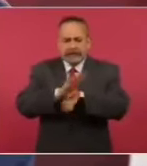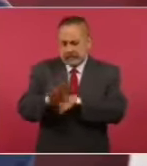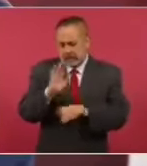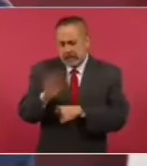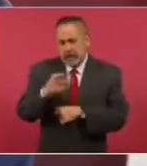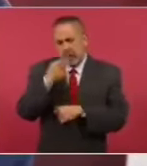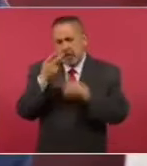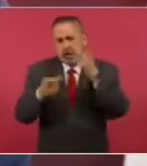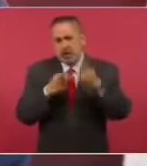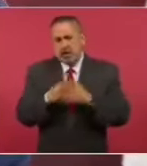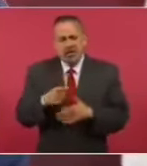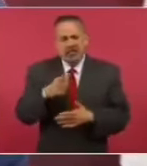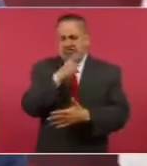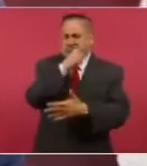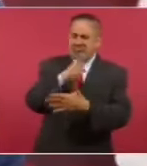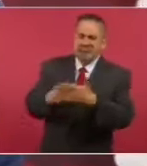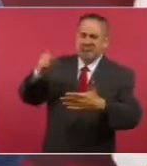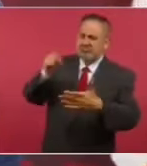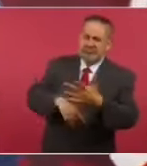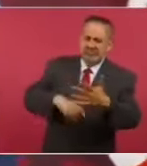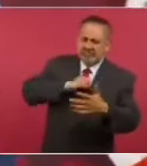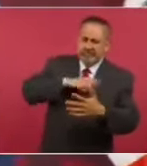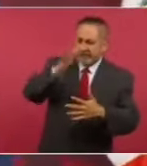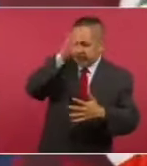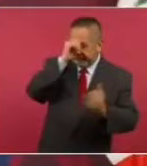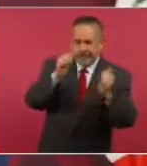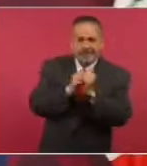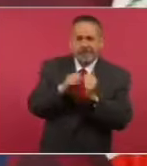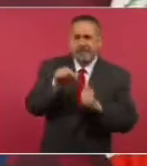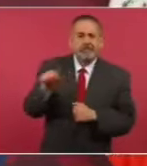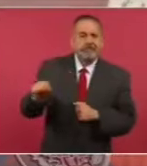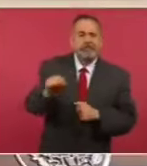en rechazo a la actitud